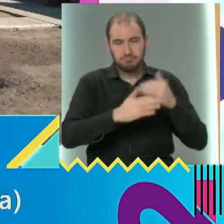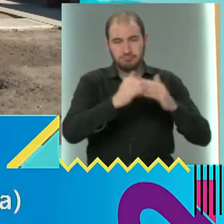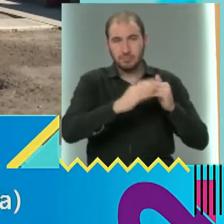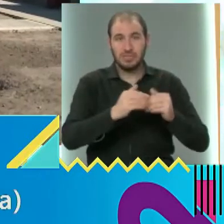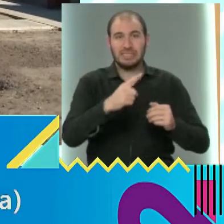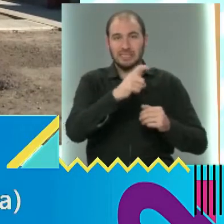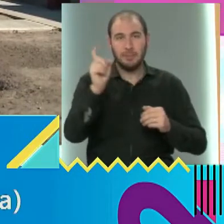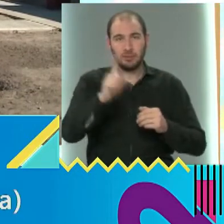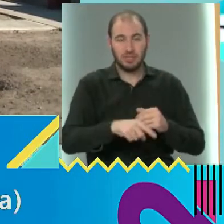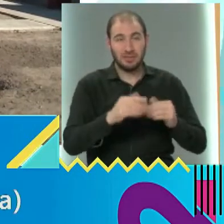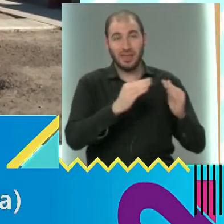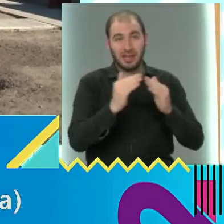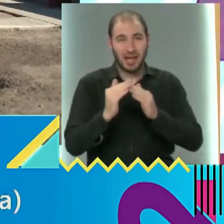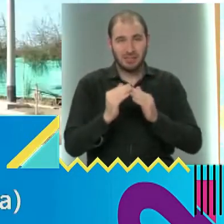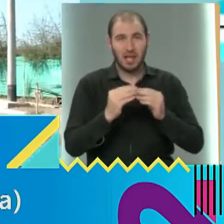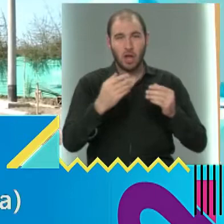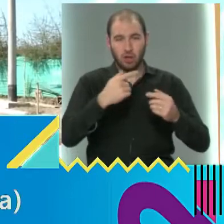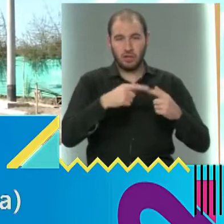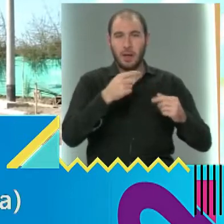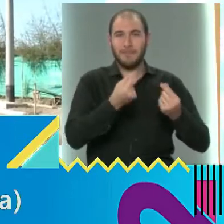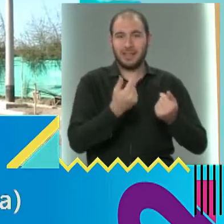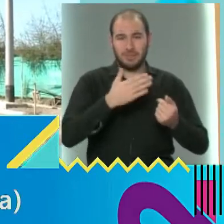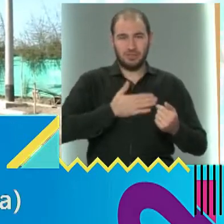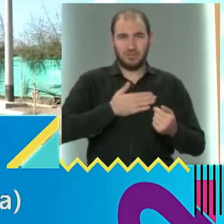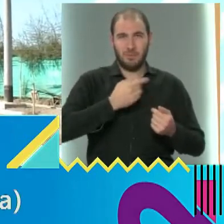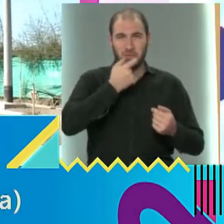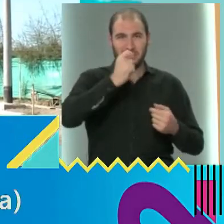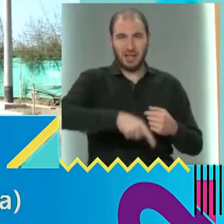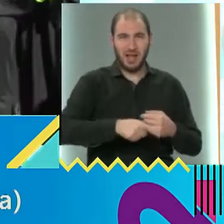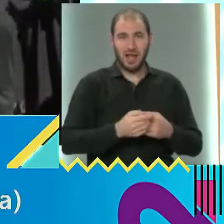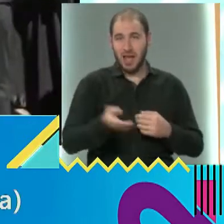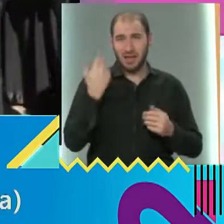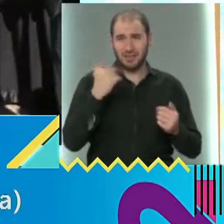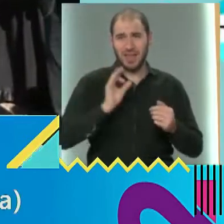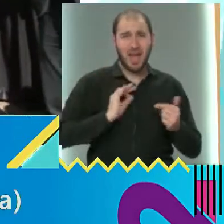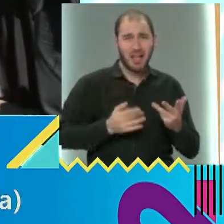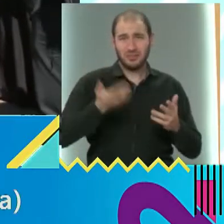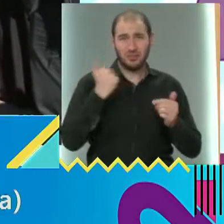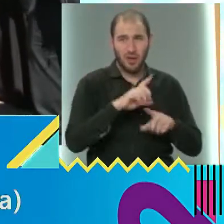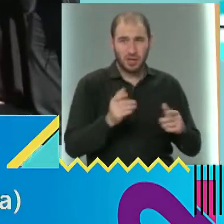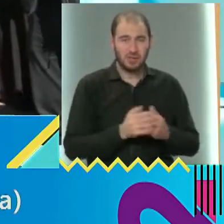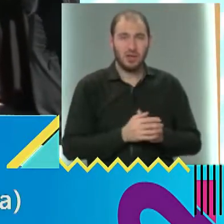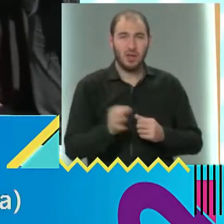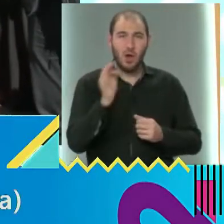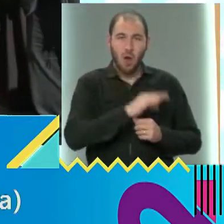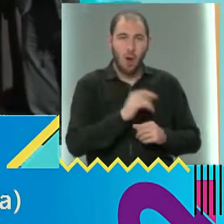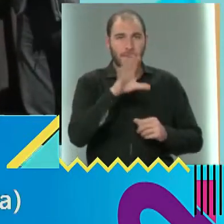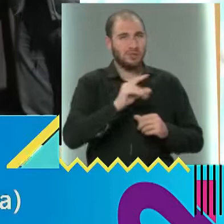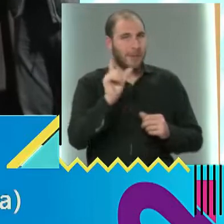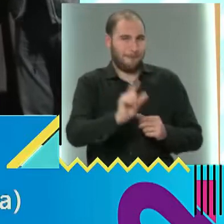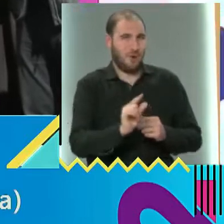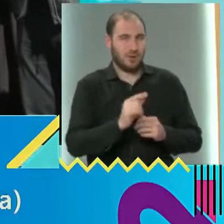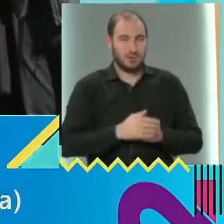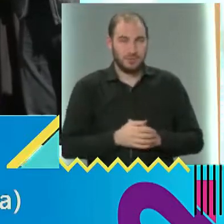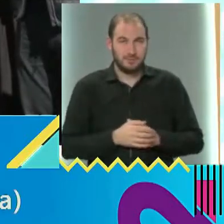el 100% de las viviendas con recursos provinciales. Esto es algo que no sucedía hace muchos años en la provincia, o en muy pocas provincias se ha